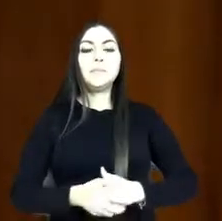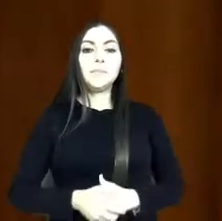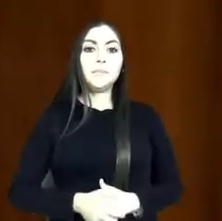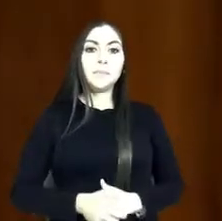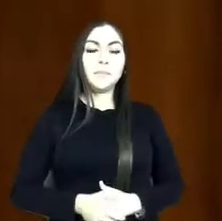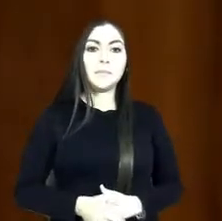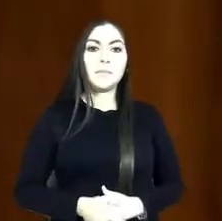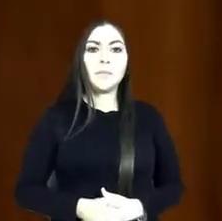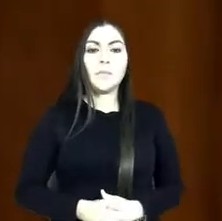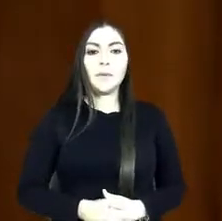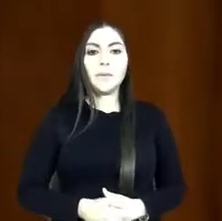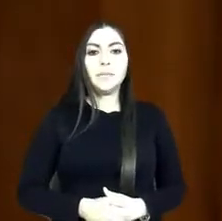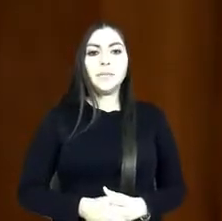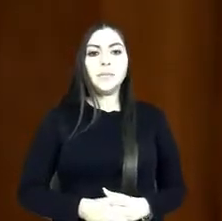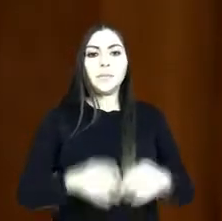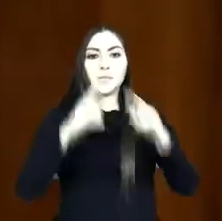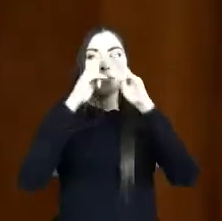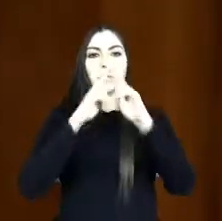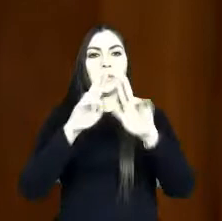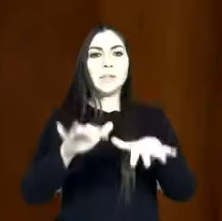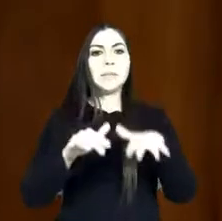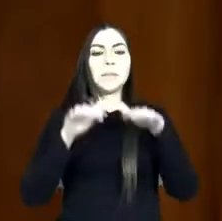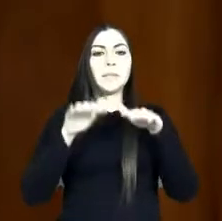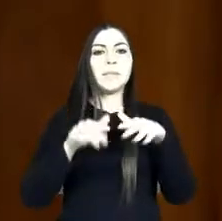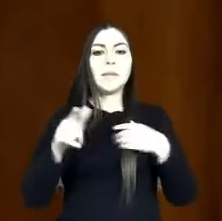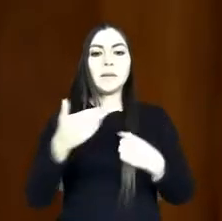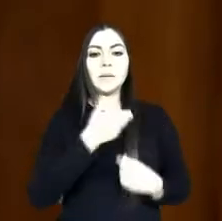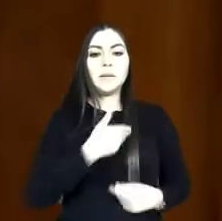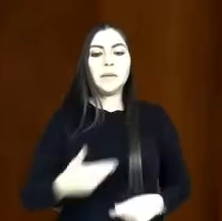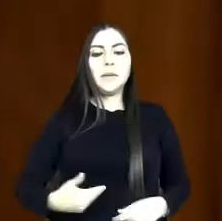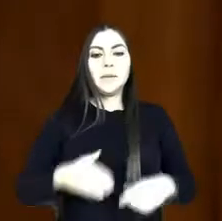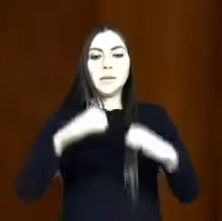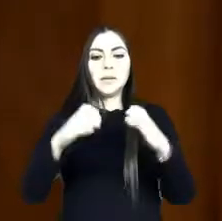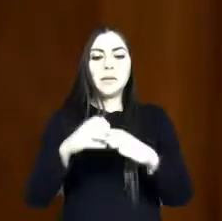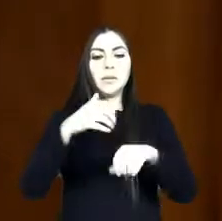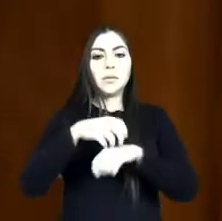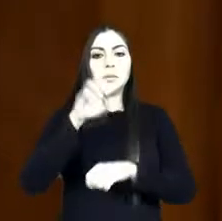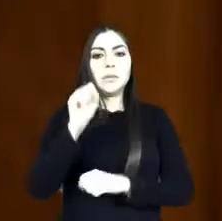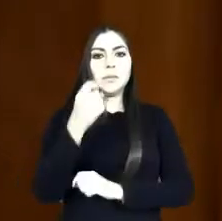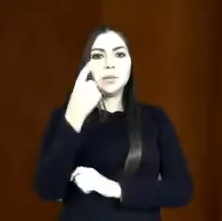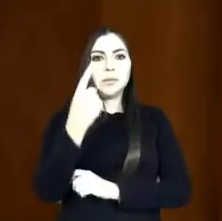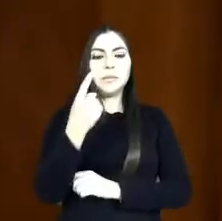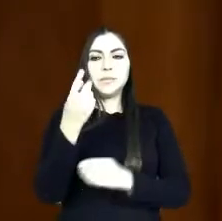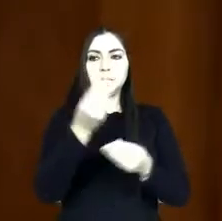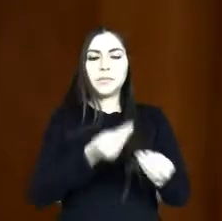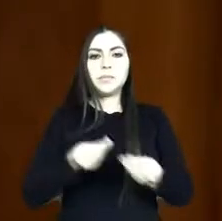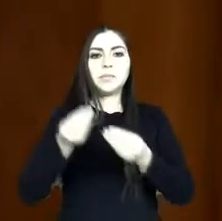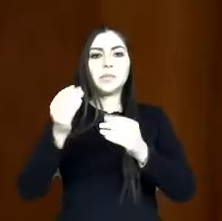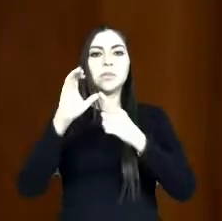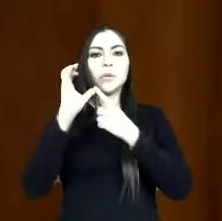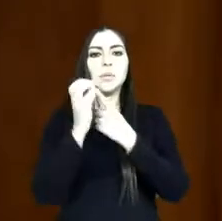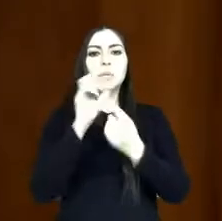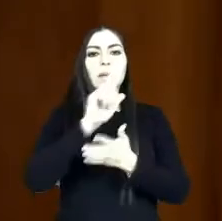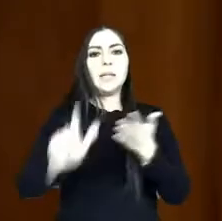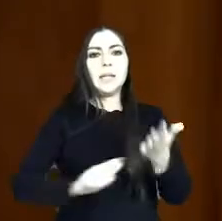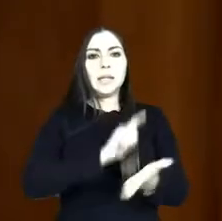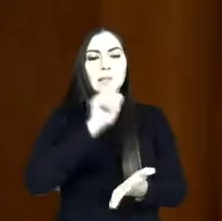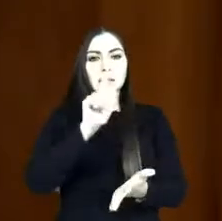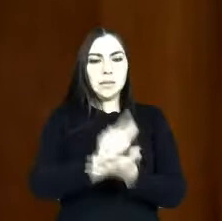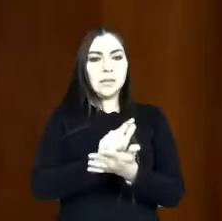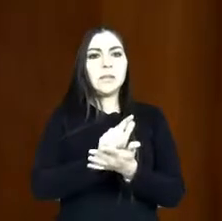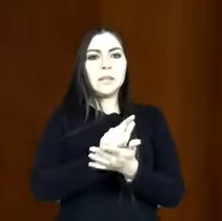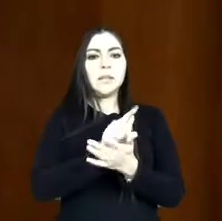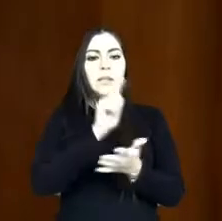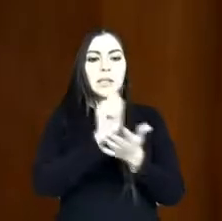Honorable Asamblea, la presidencia de la 61 legislatura remitió a las comisiones legislativas de Legislación y